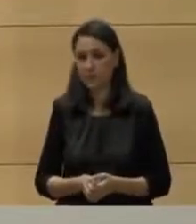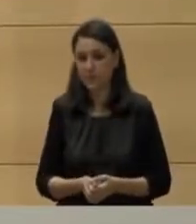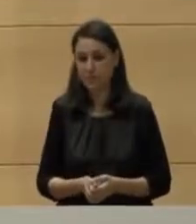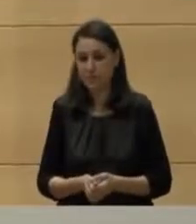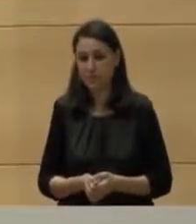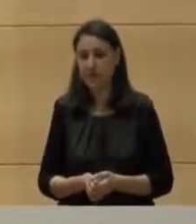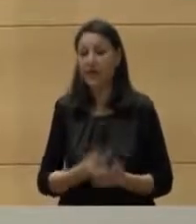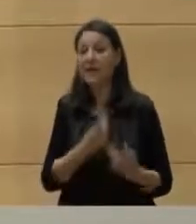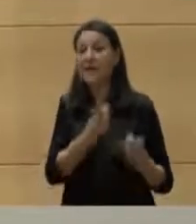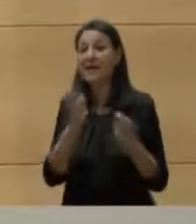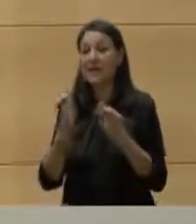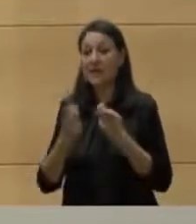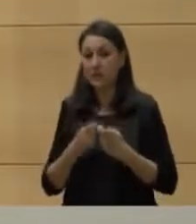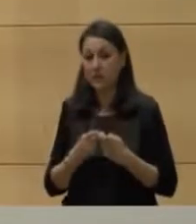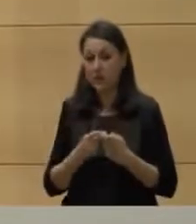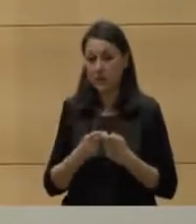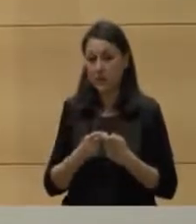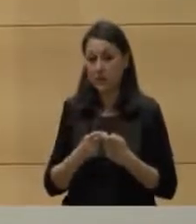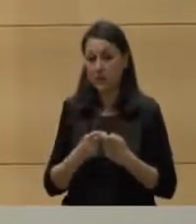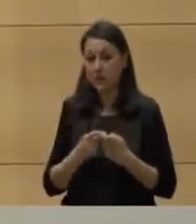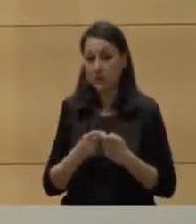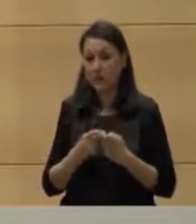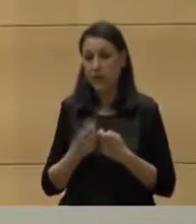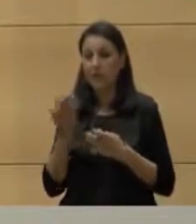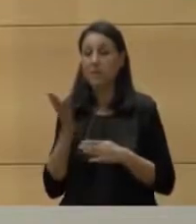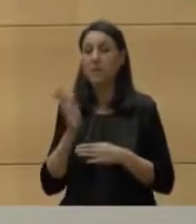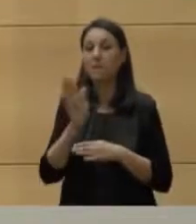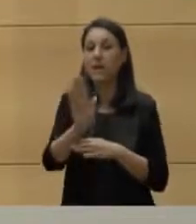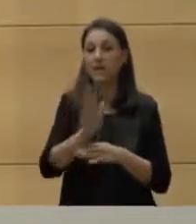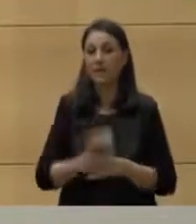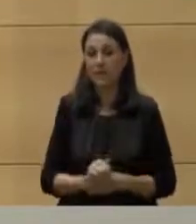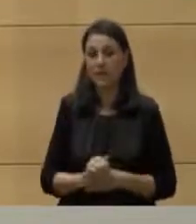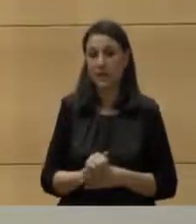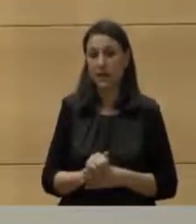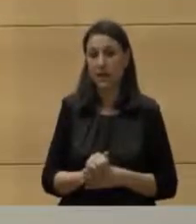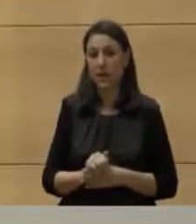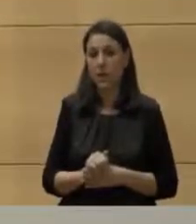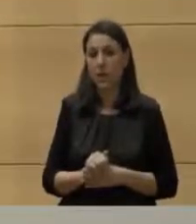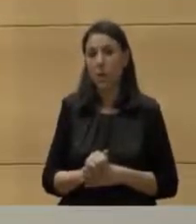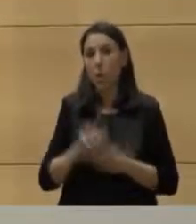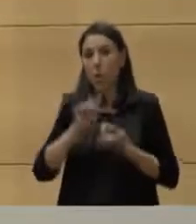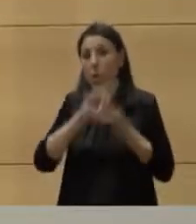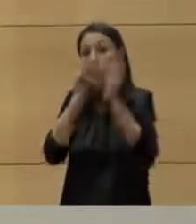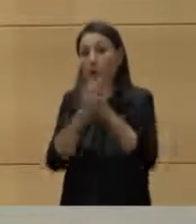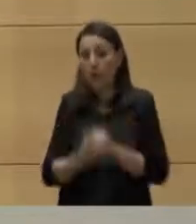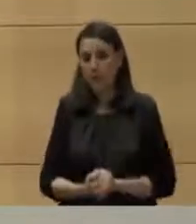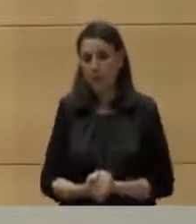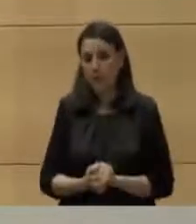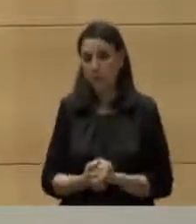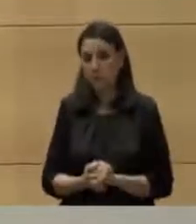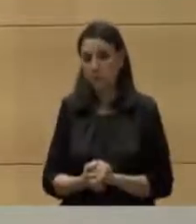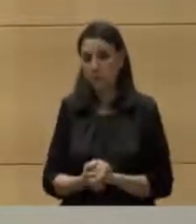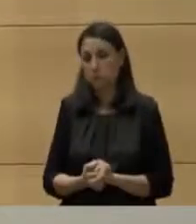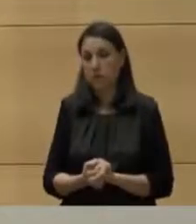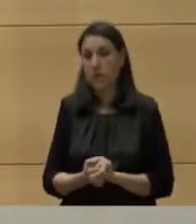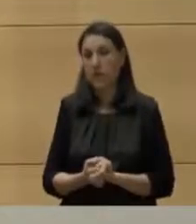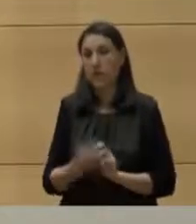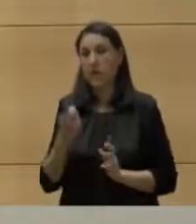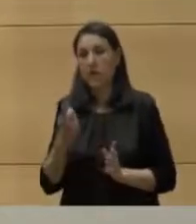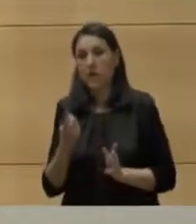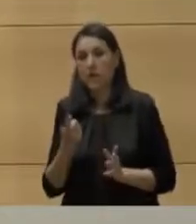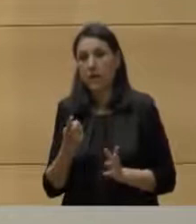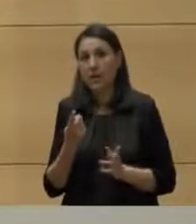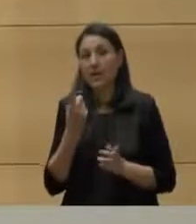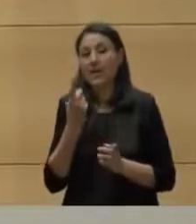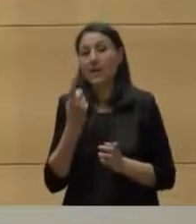La necesidad de plantear un supuesto cambio que aparentemente tocándolo todo,